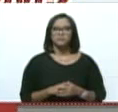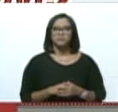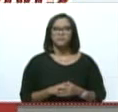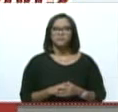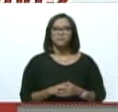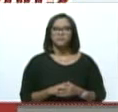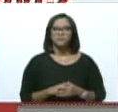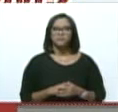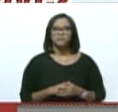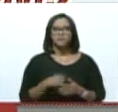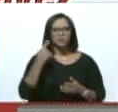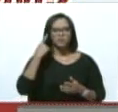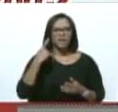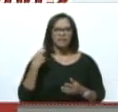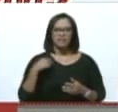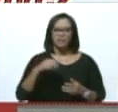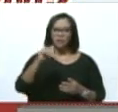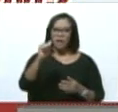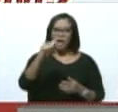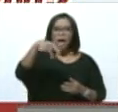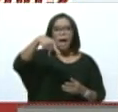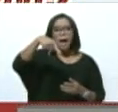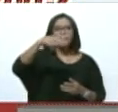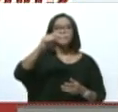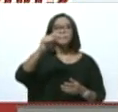Tú sabes que tiene una actitud firme.